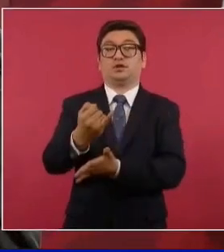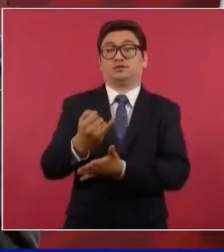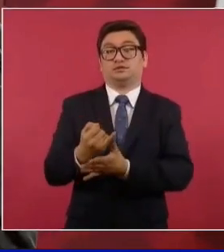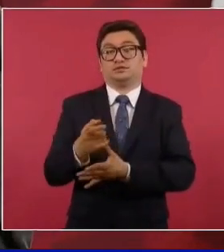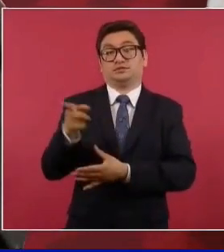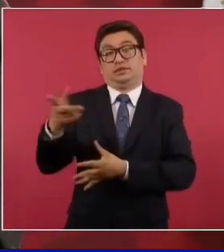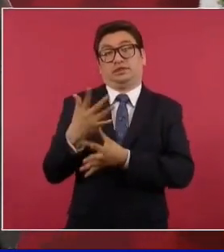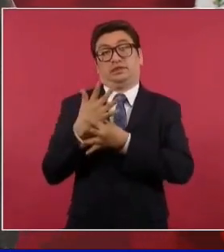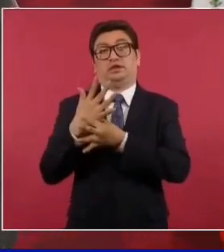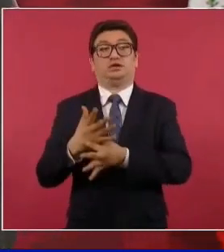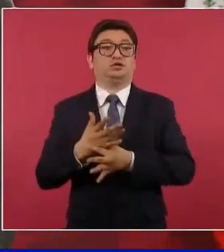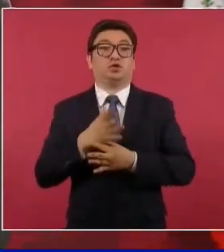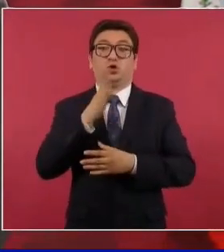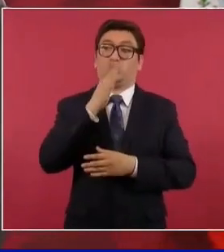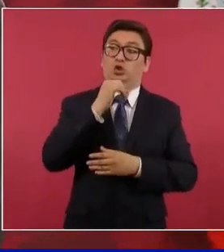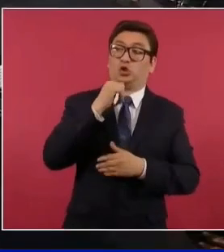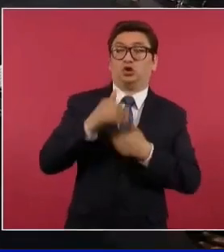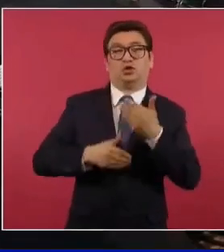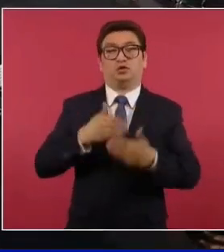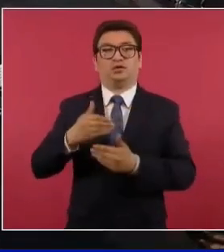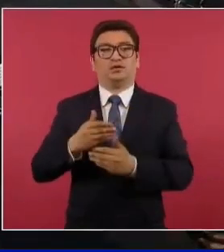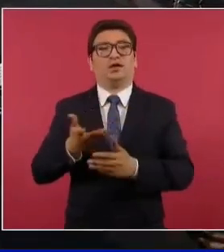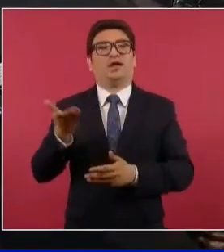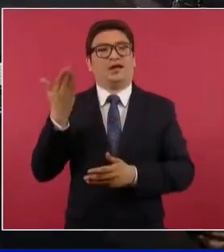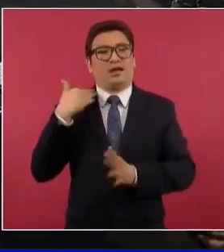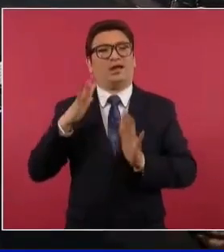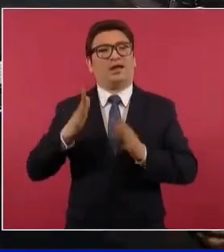como ha sucedido